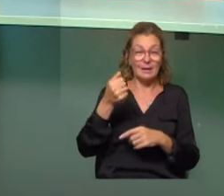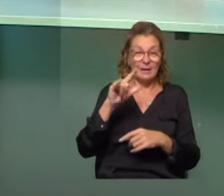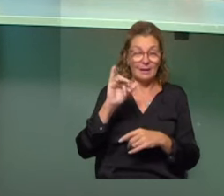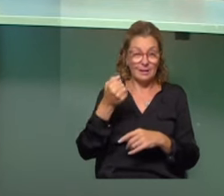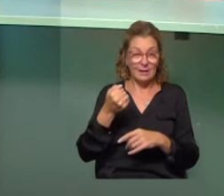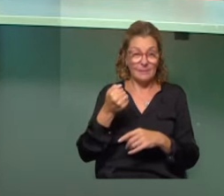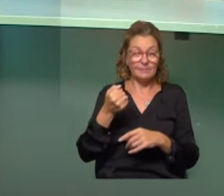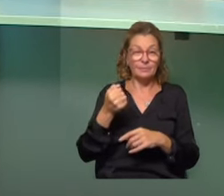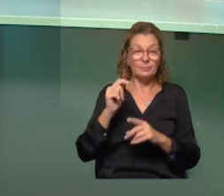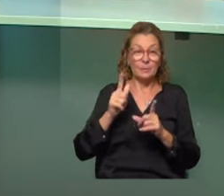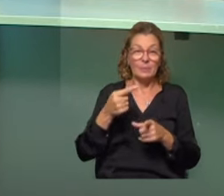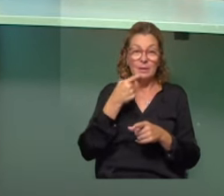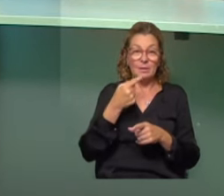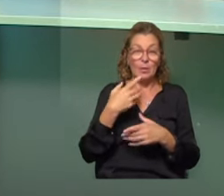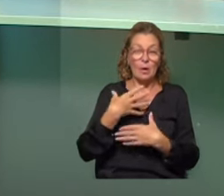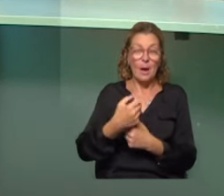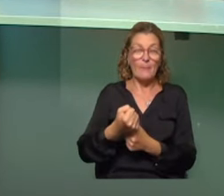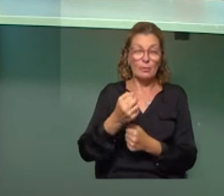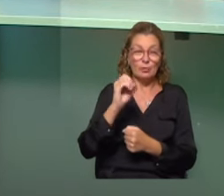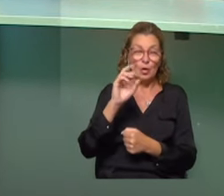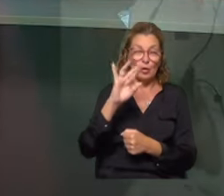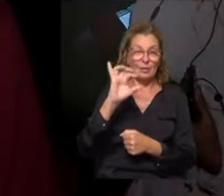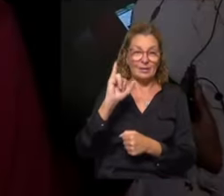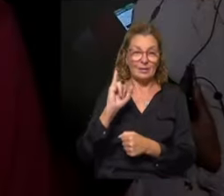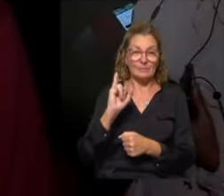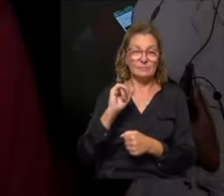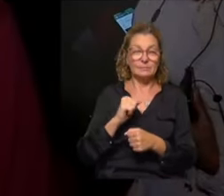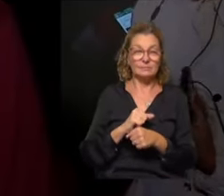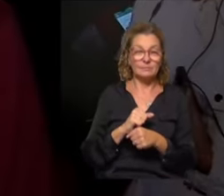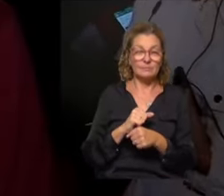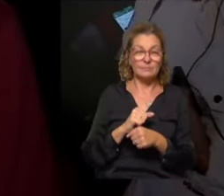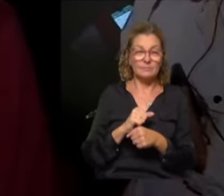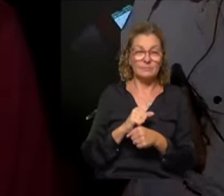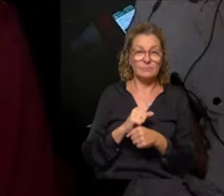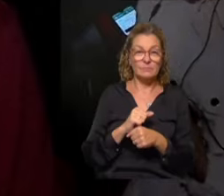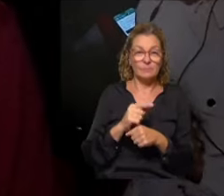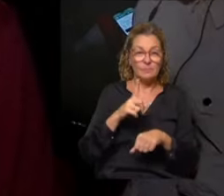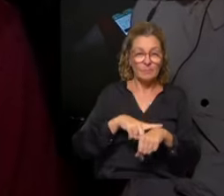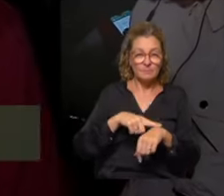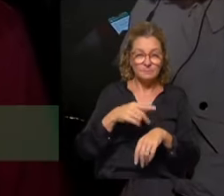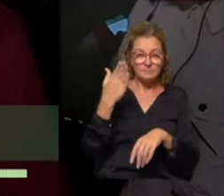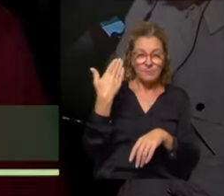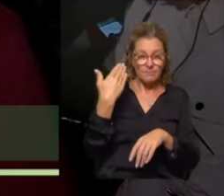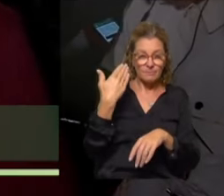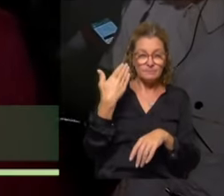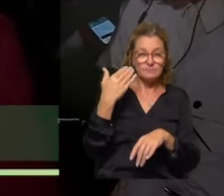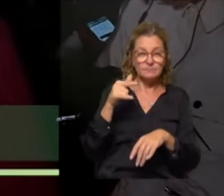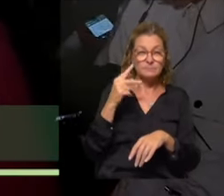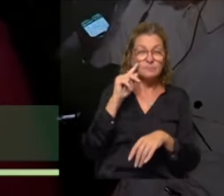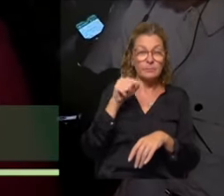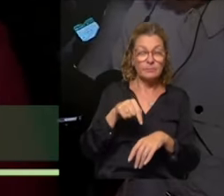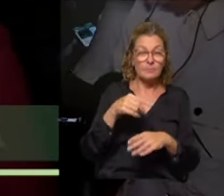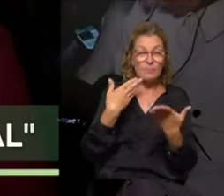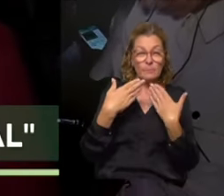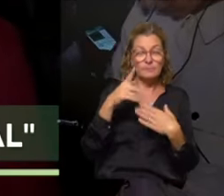expareja de Lima, también anunció su apoyo a Orsi. Hace un tiempo atrás yo vine a hablar con